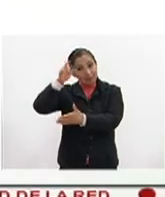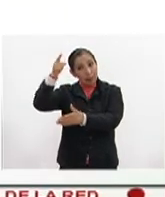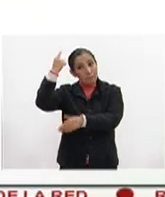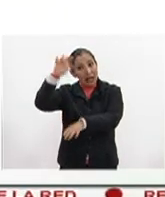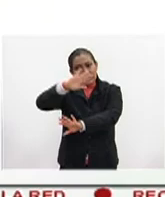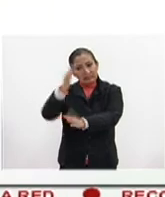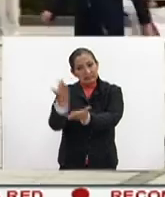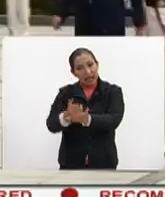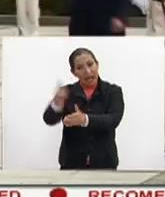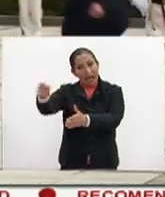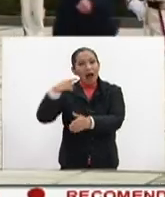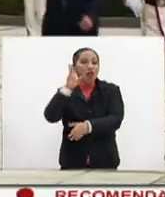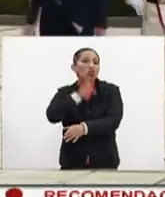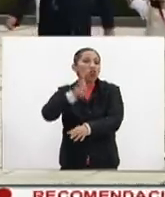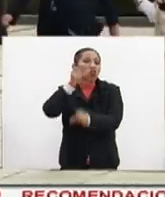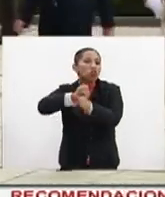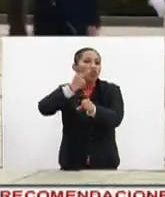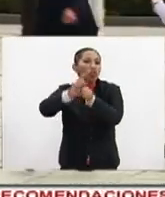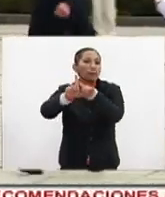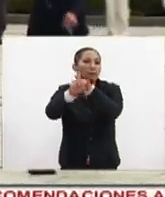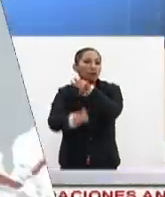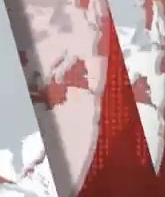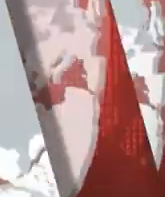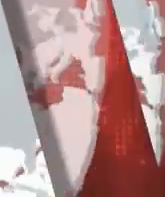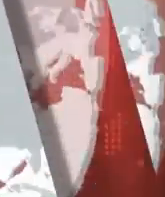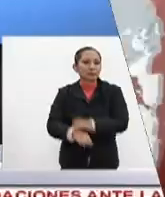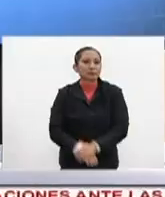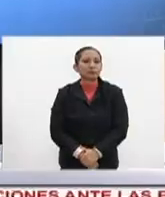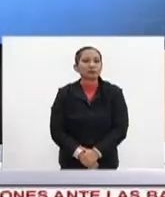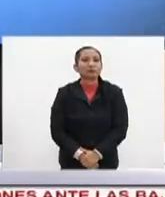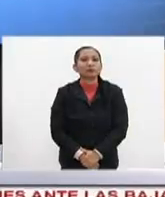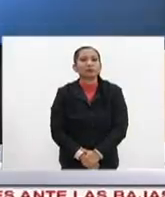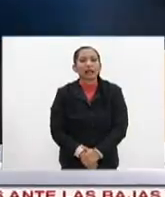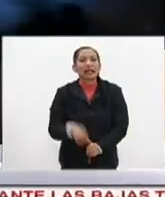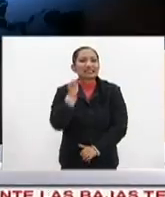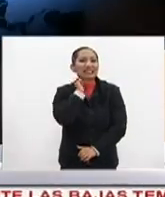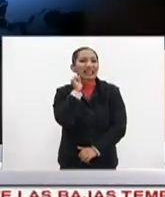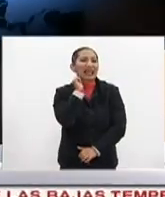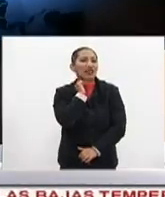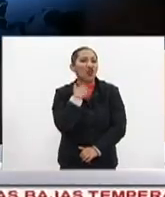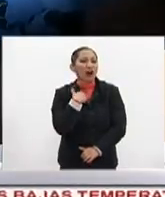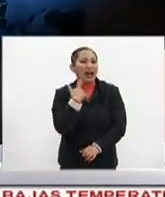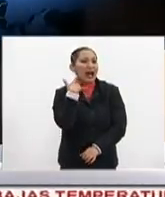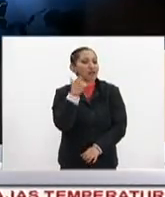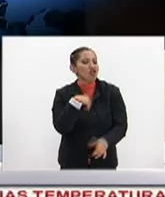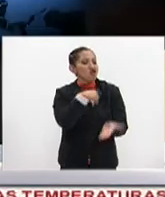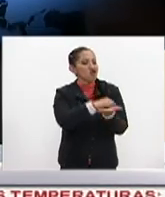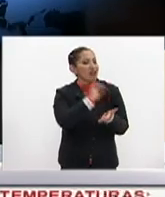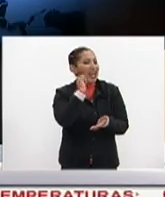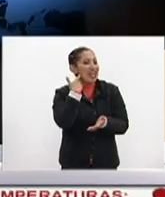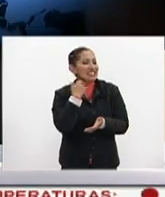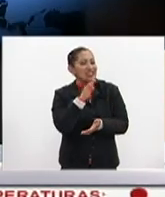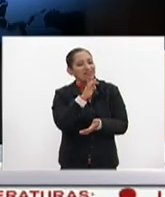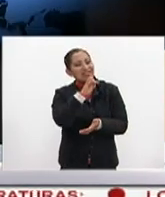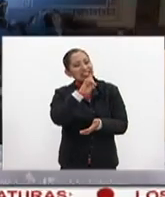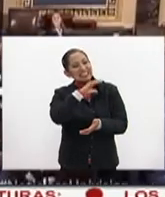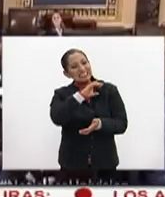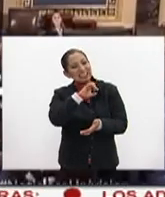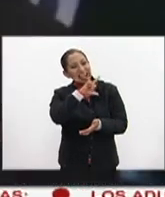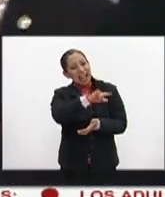fin de que suspenda su programa nuclear. El Senado de California contrató al exfiscal